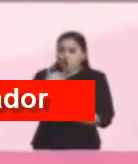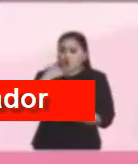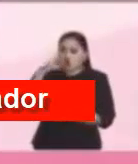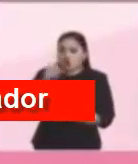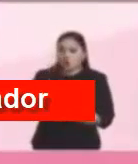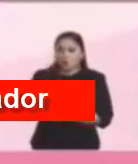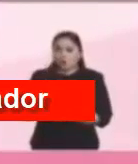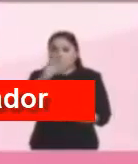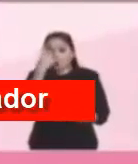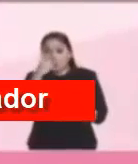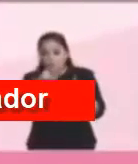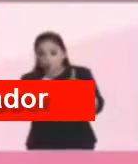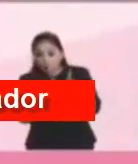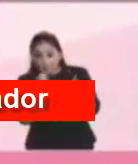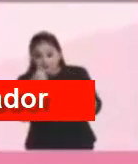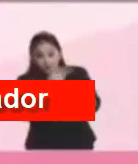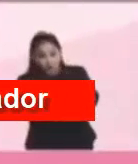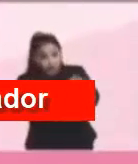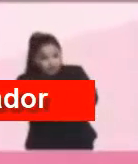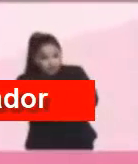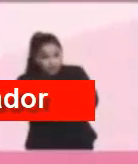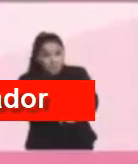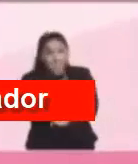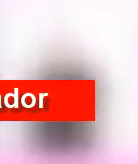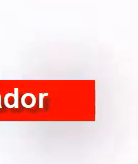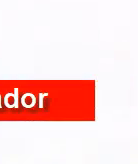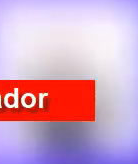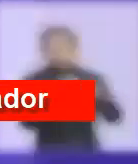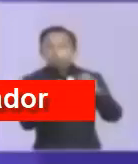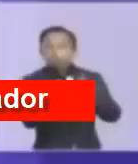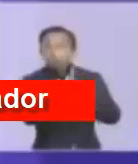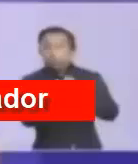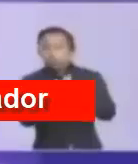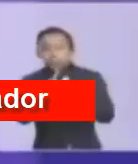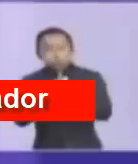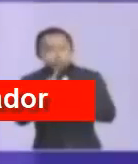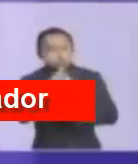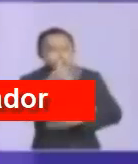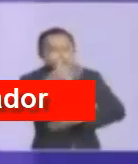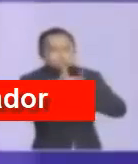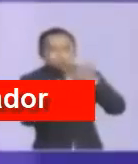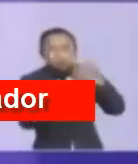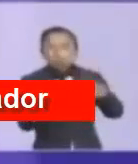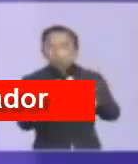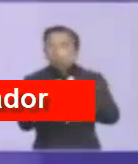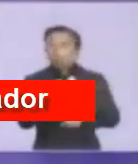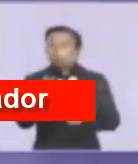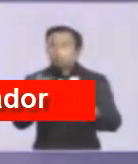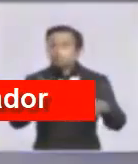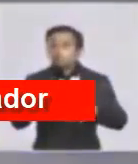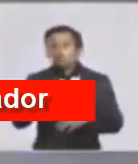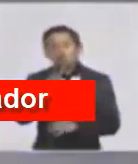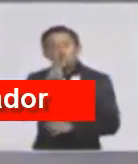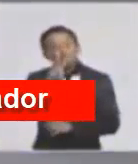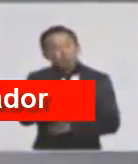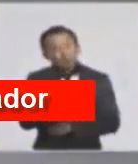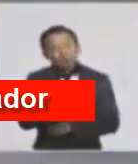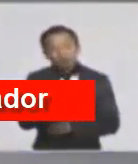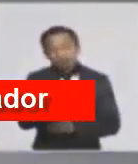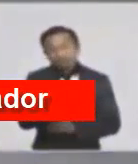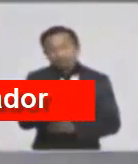me decía que para poder competir cuando nosotros estamos en este proyecto, lo que hacen es denostar